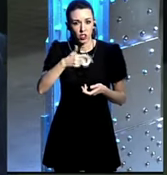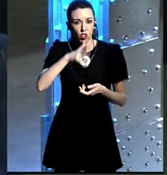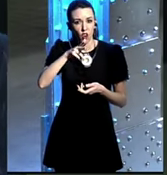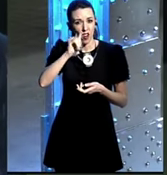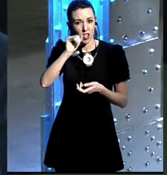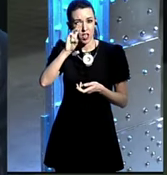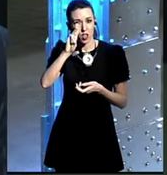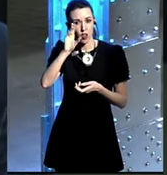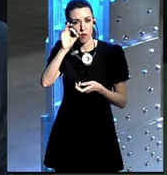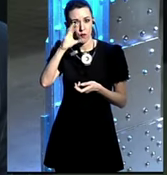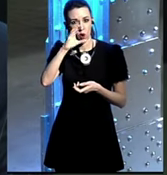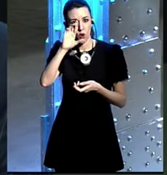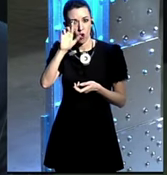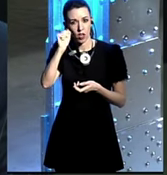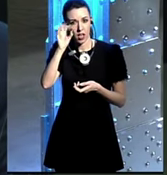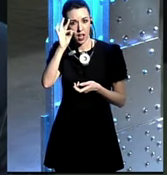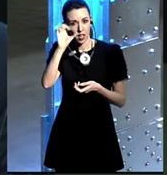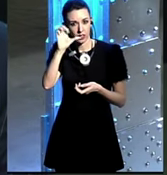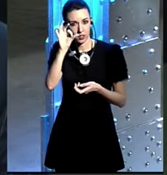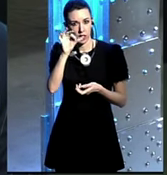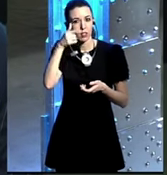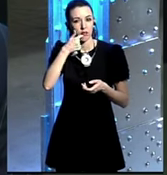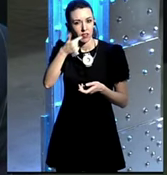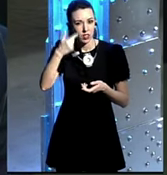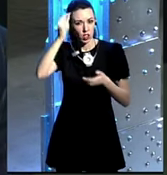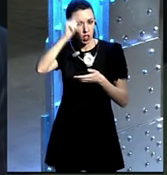Hipócrates y he mencionado que esto lleva existiendo